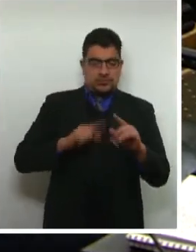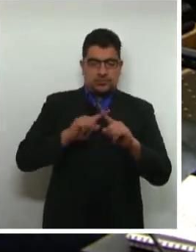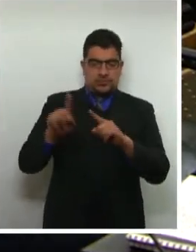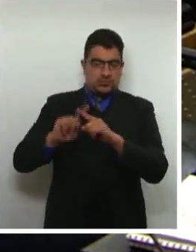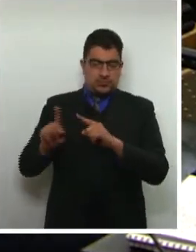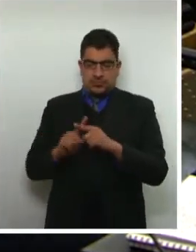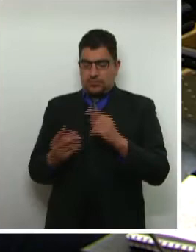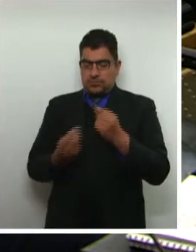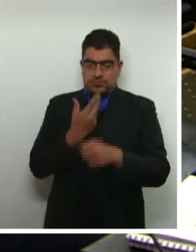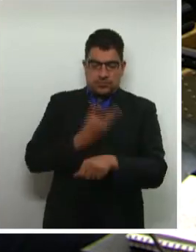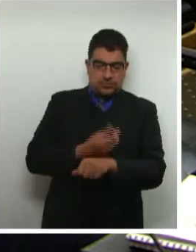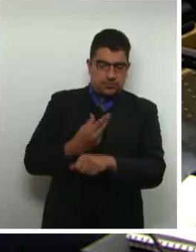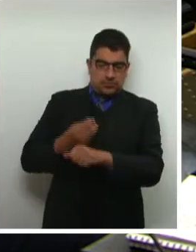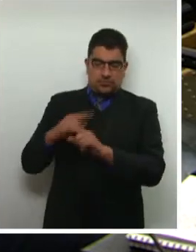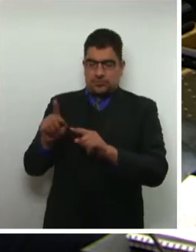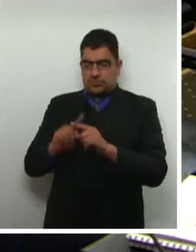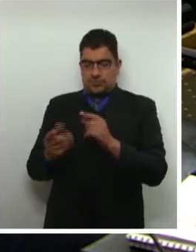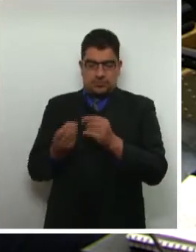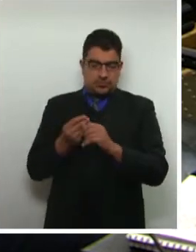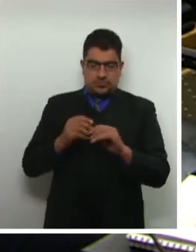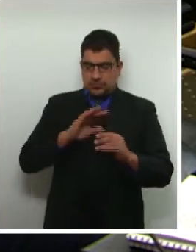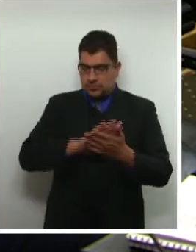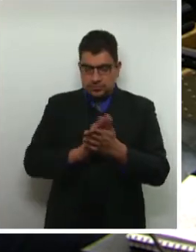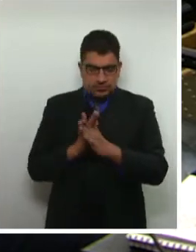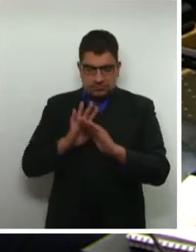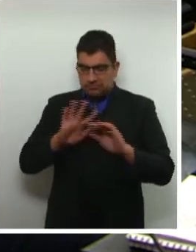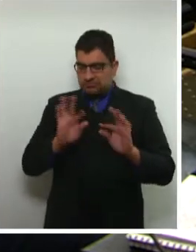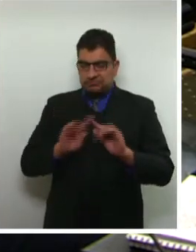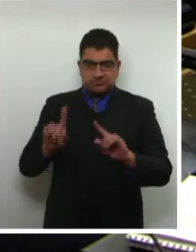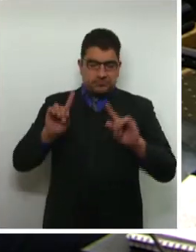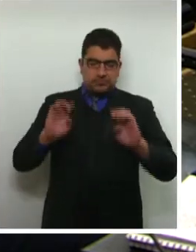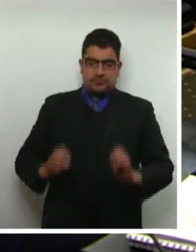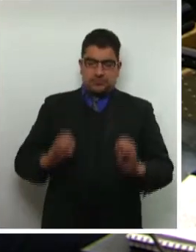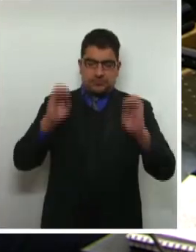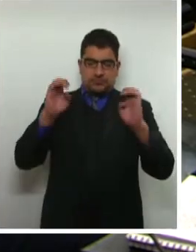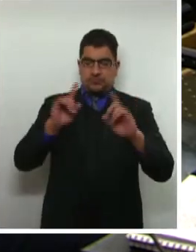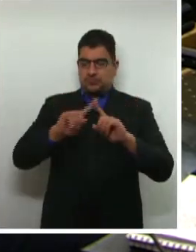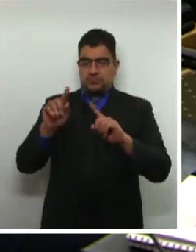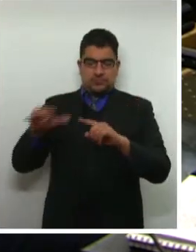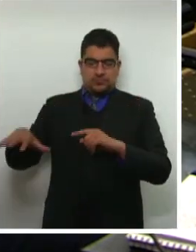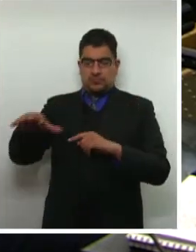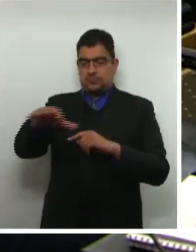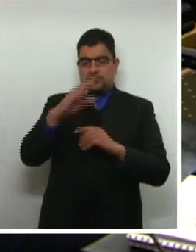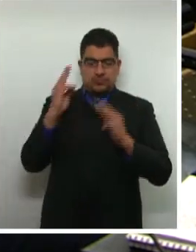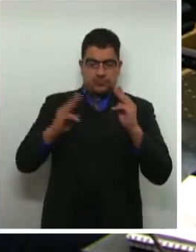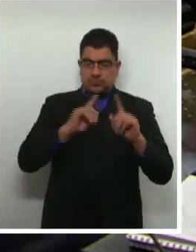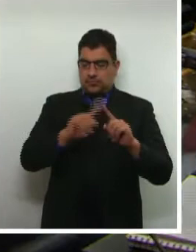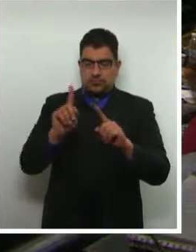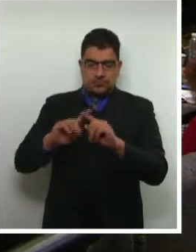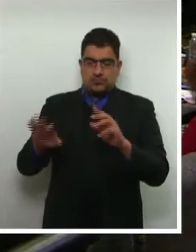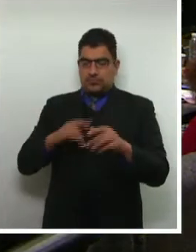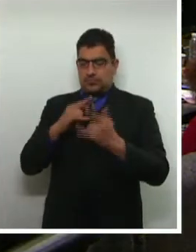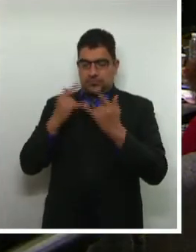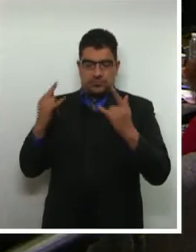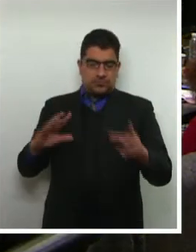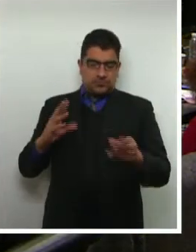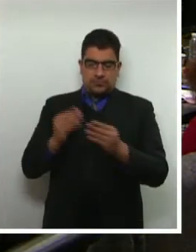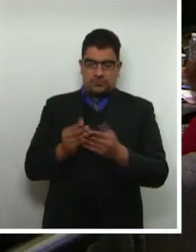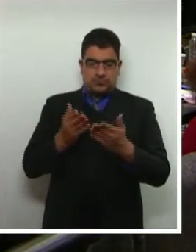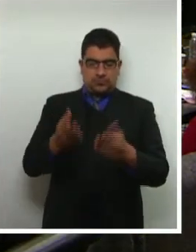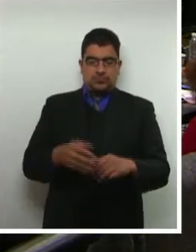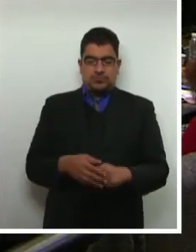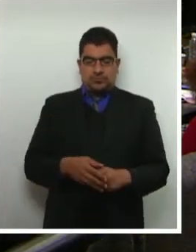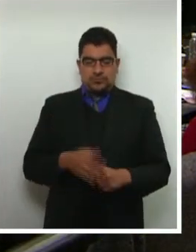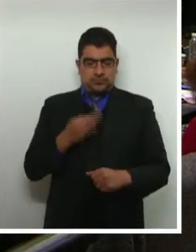renovación, restauración y conservación de inmuebles y monumentos históricos. Está